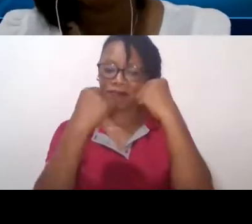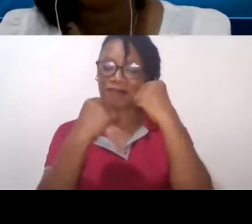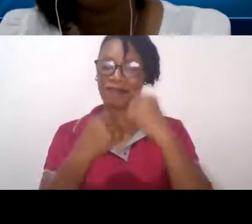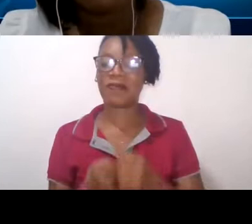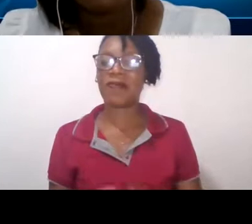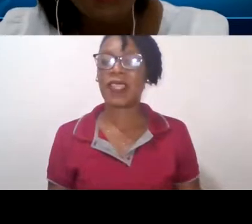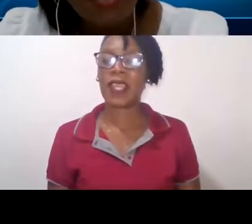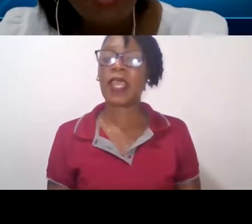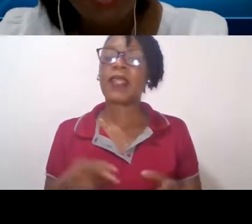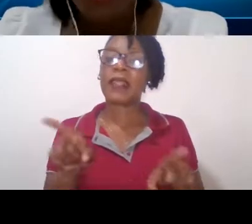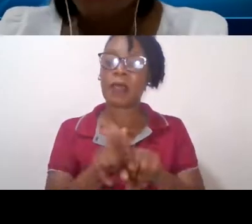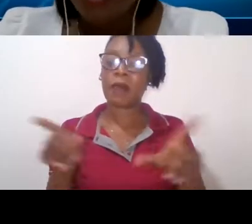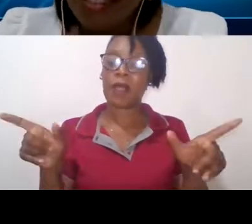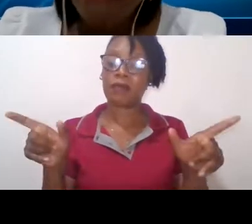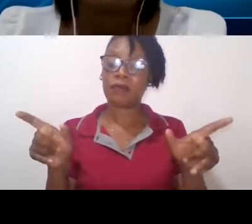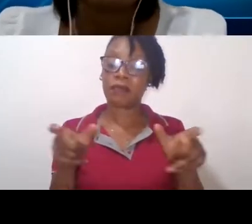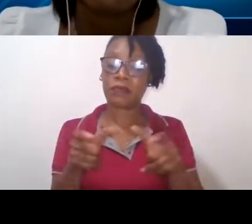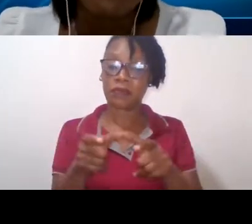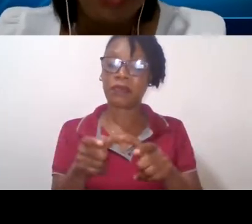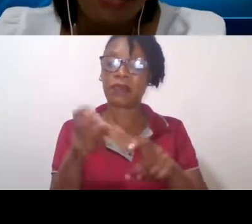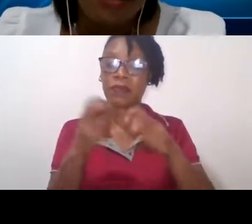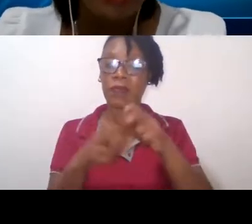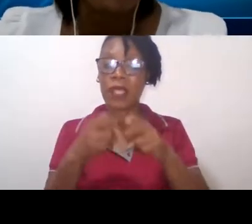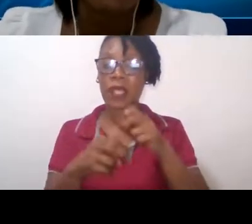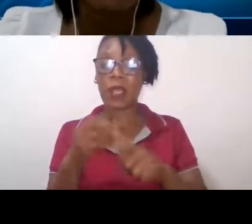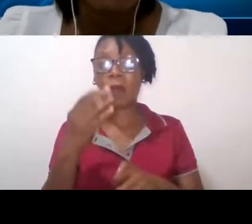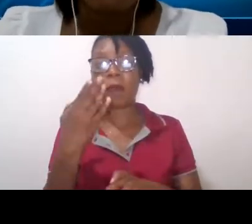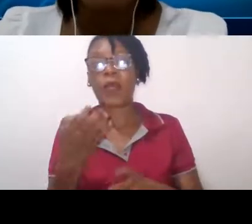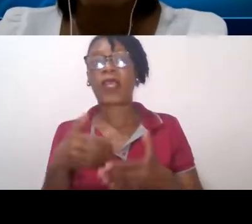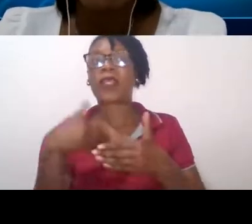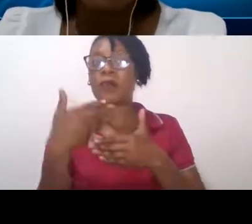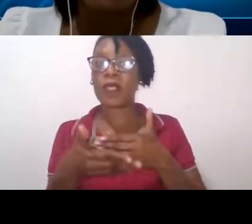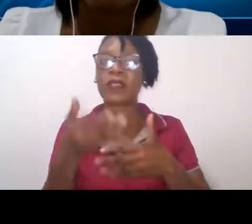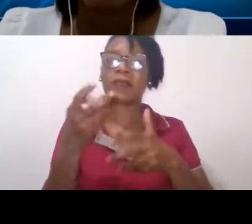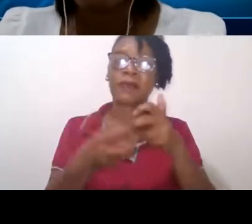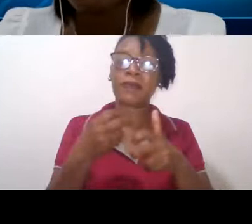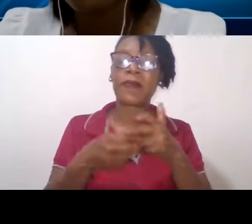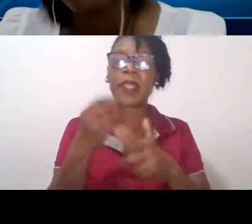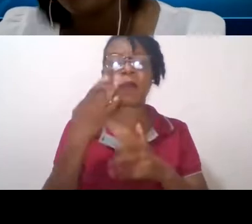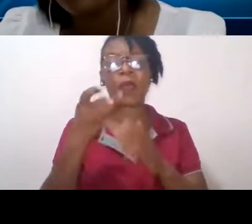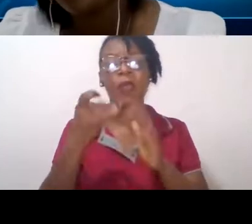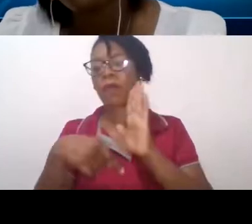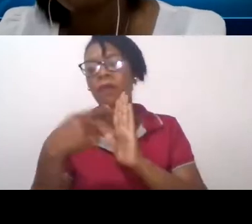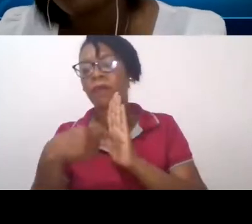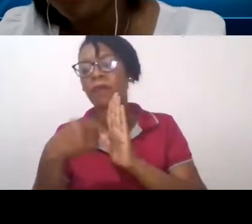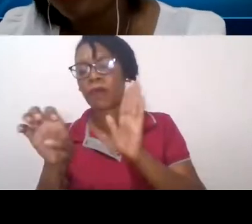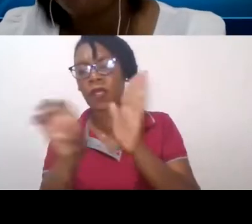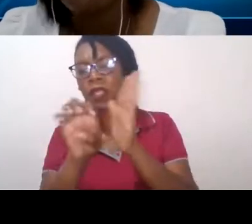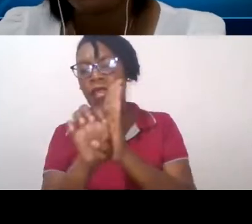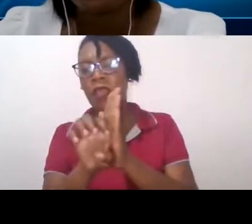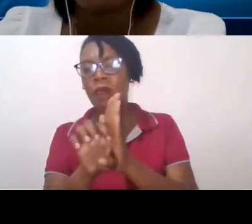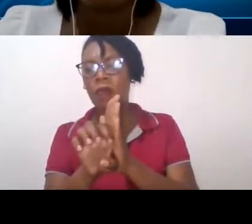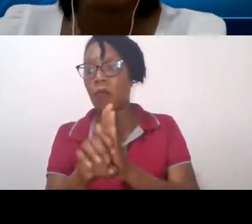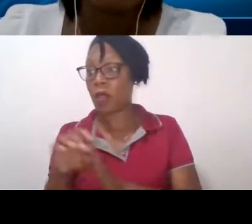para disminuir las crisis, porque también son desencadenantes. Cuando, por ejemplo, algún niño, alguna niña lo llama de